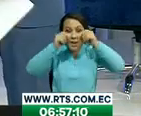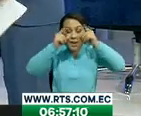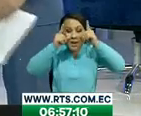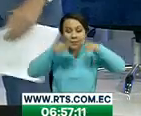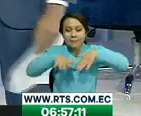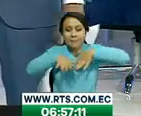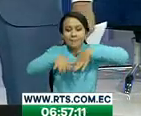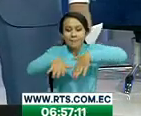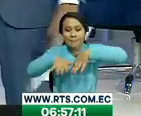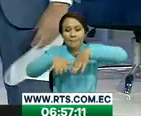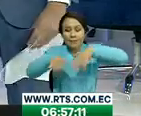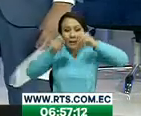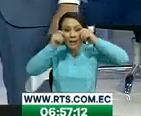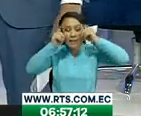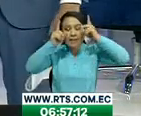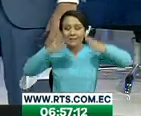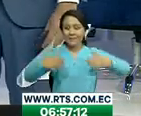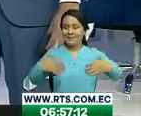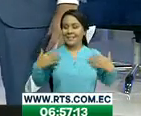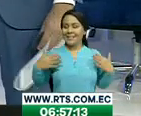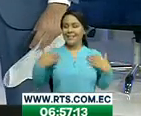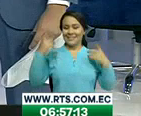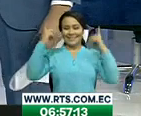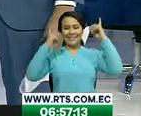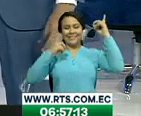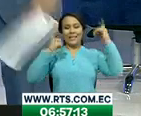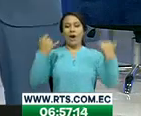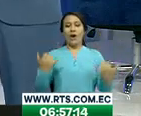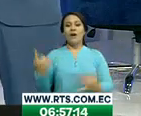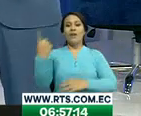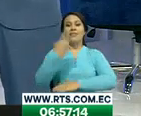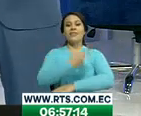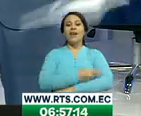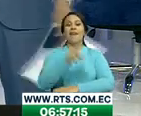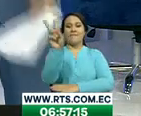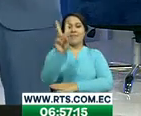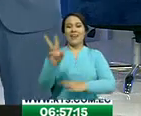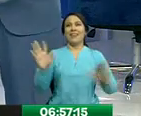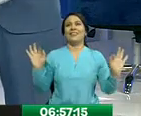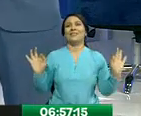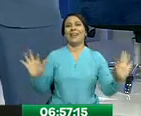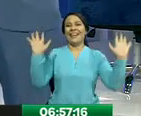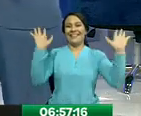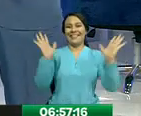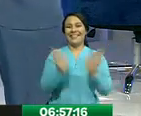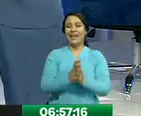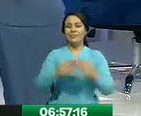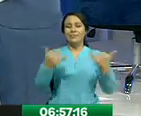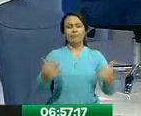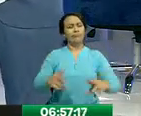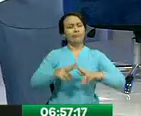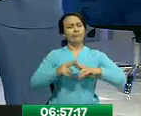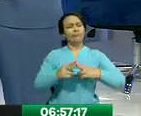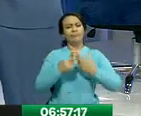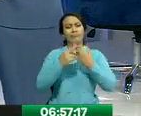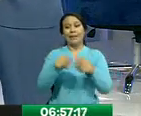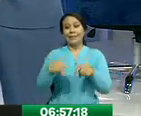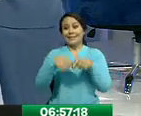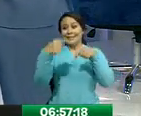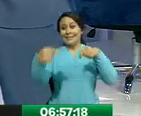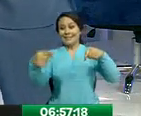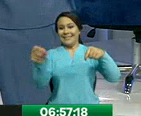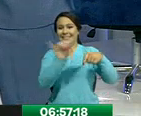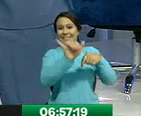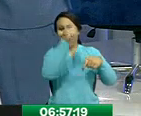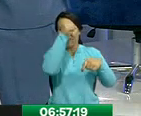con mucha energía, con mucho ánimo, con mucha predisposición, energías positivas para todos ustedes. Arrancamos como se debe este fin de semana, mi querida